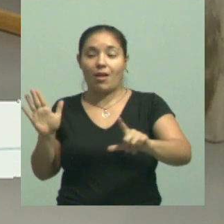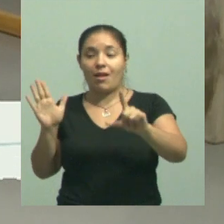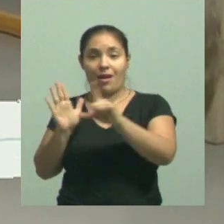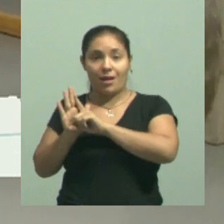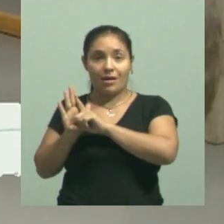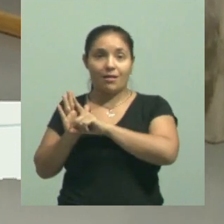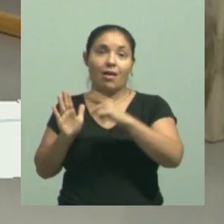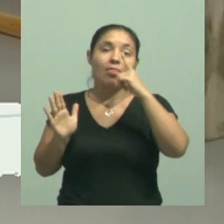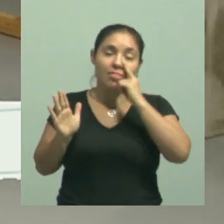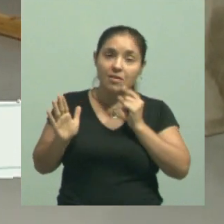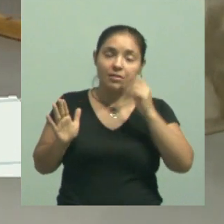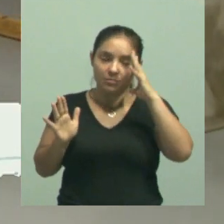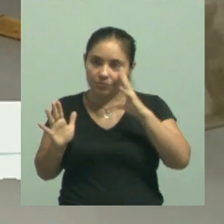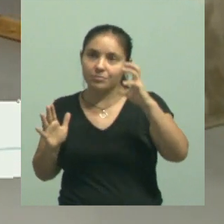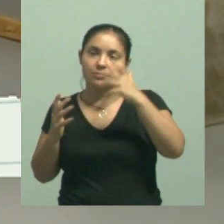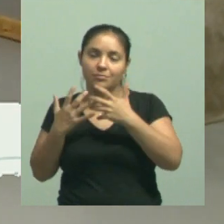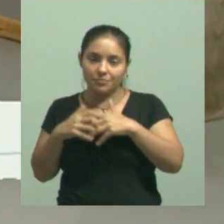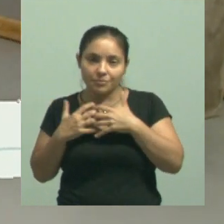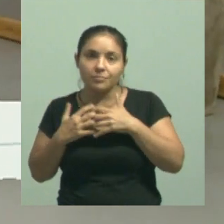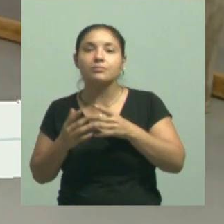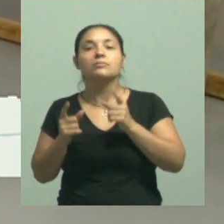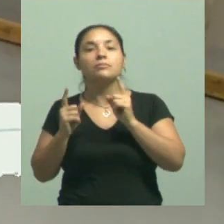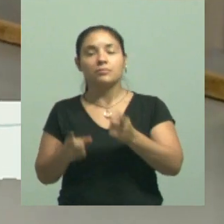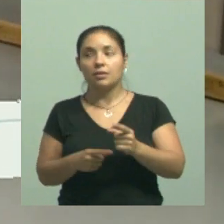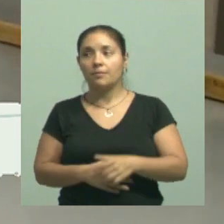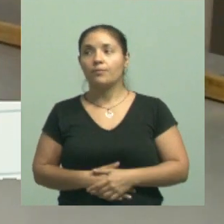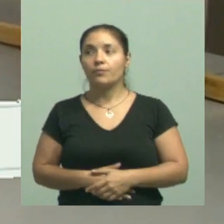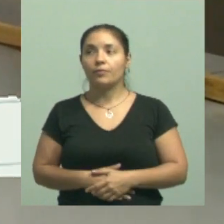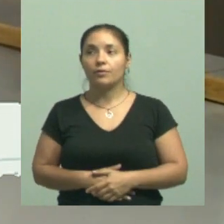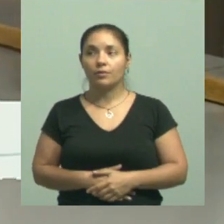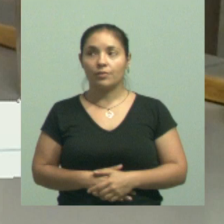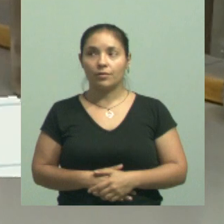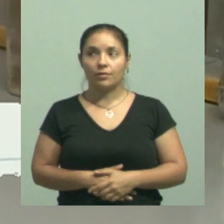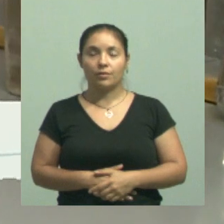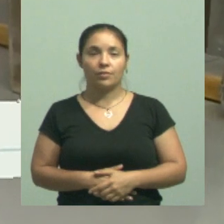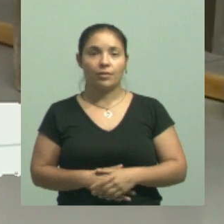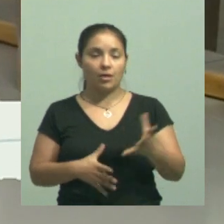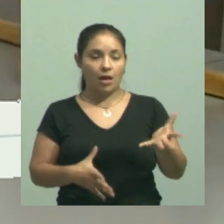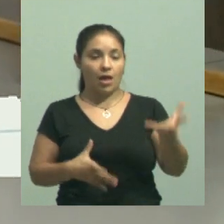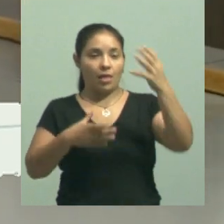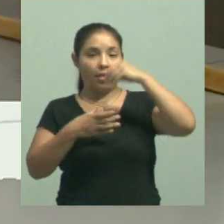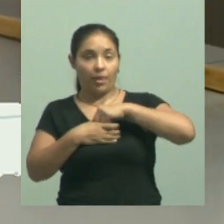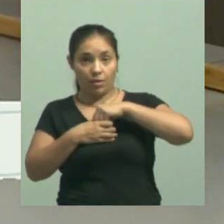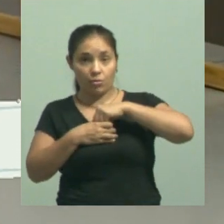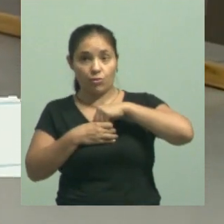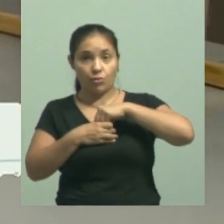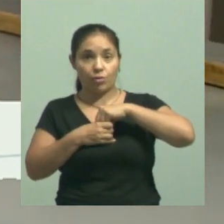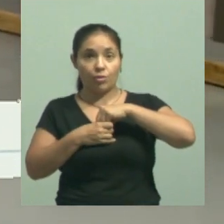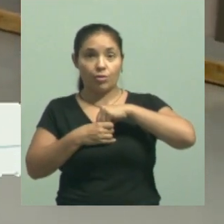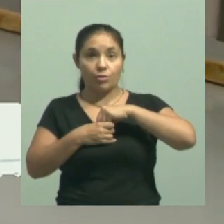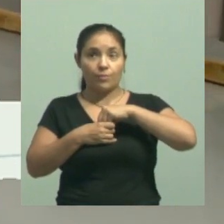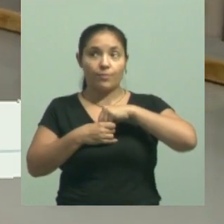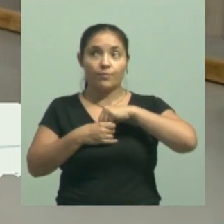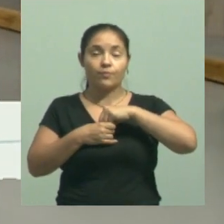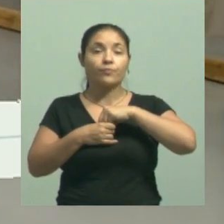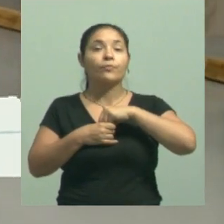a refrescar esa ley, pero digo, las condiciones hoy no son las mejores. Pero también hacías referencia hacia adentro de los medios, ¿no? Hacia adentro de los medios